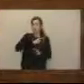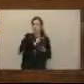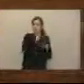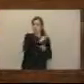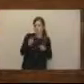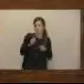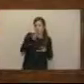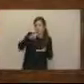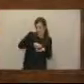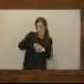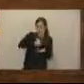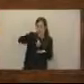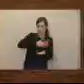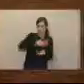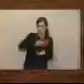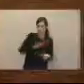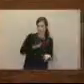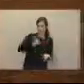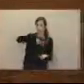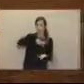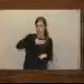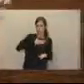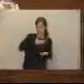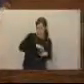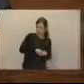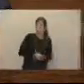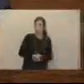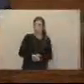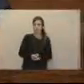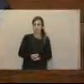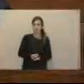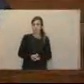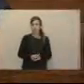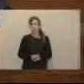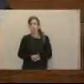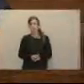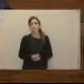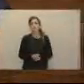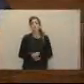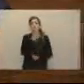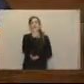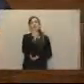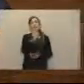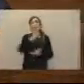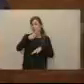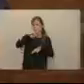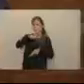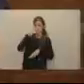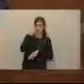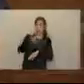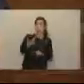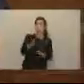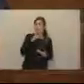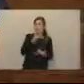para pagar. Somos nosotros. Somos nosotros los que pagamos. Que se lo digan al presidente Rajoy que heredó del